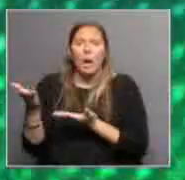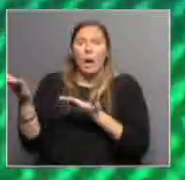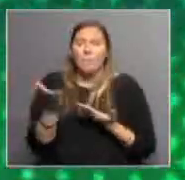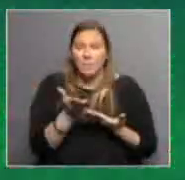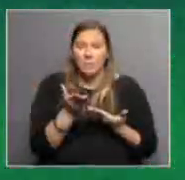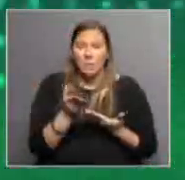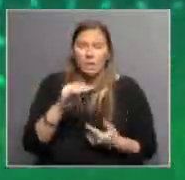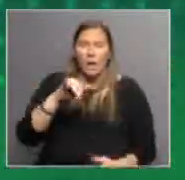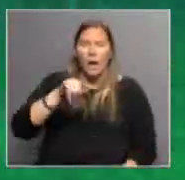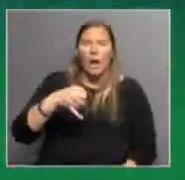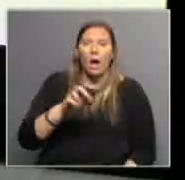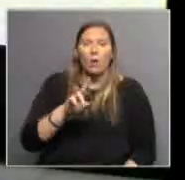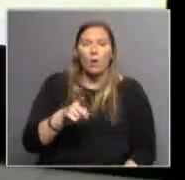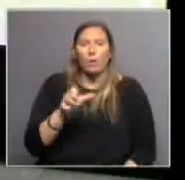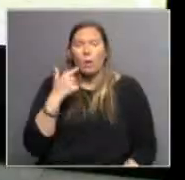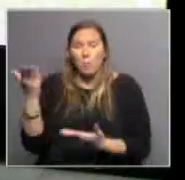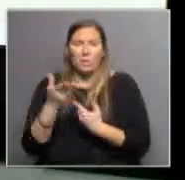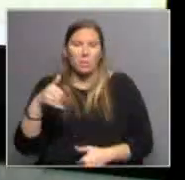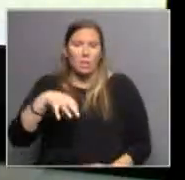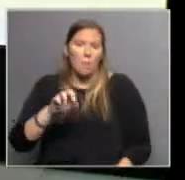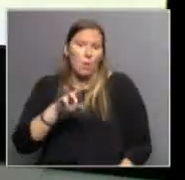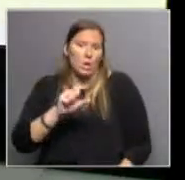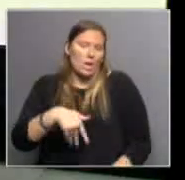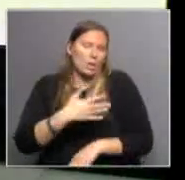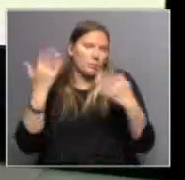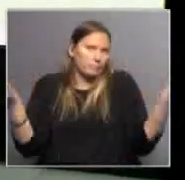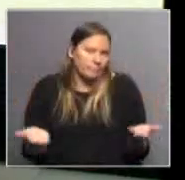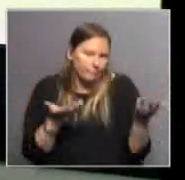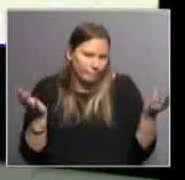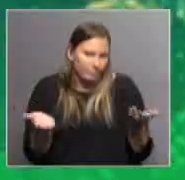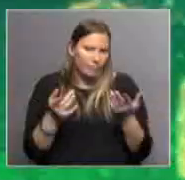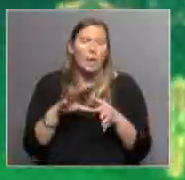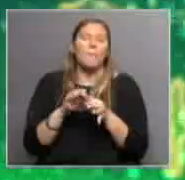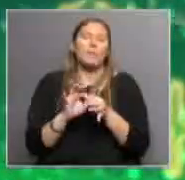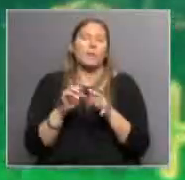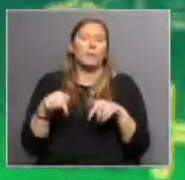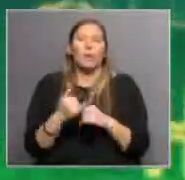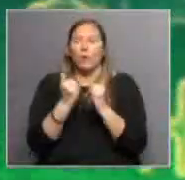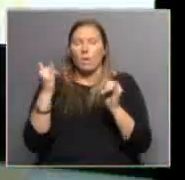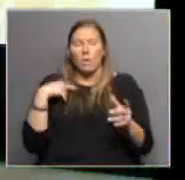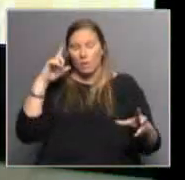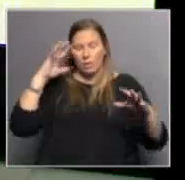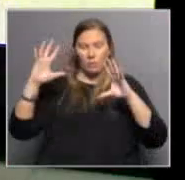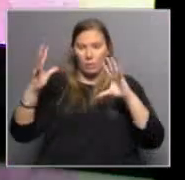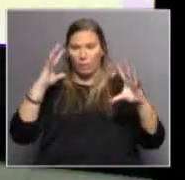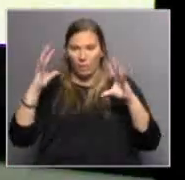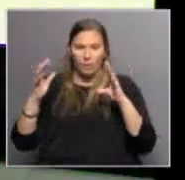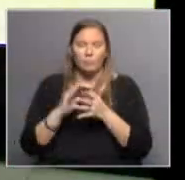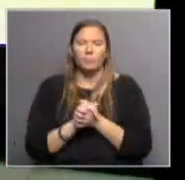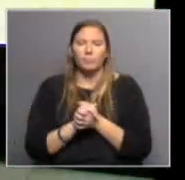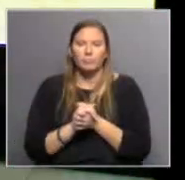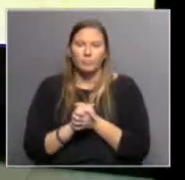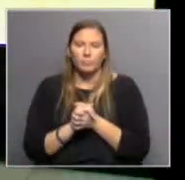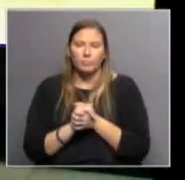a Jorge y te presenté a vos. Claro. Es así. El miércoles hoy nos tiene mal. Bueno,